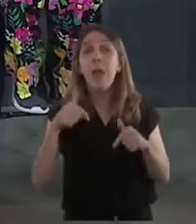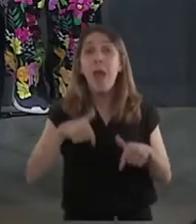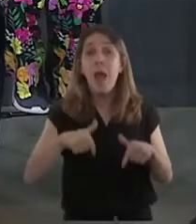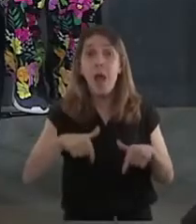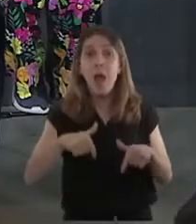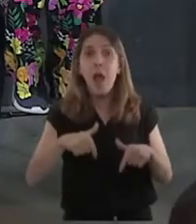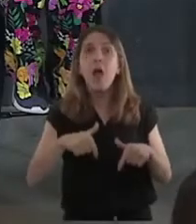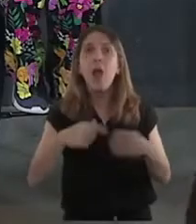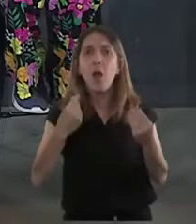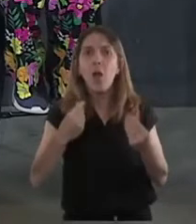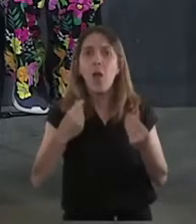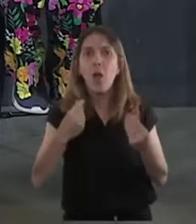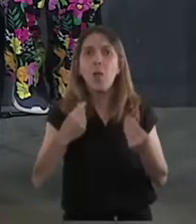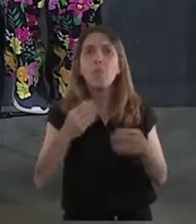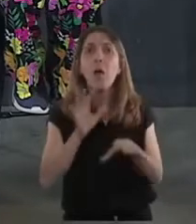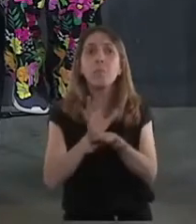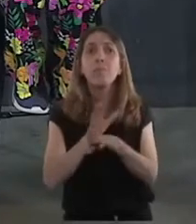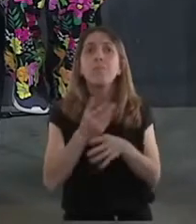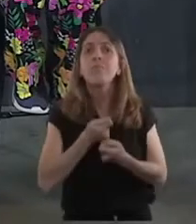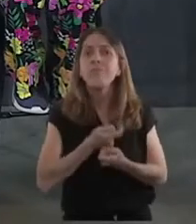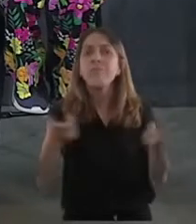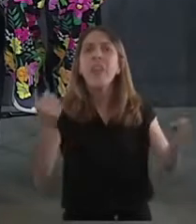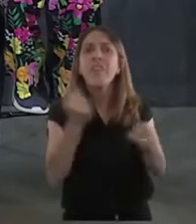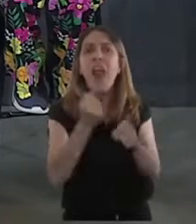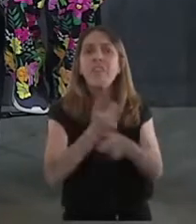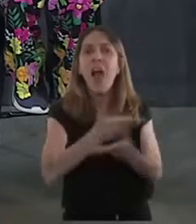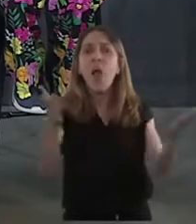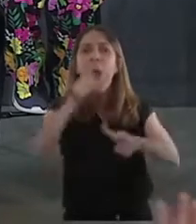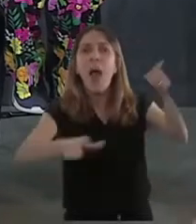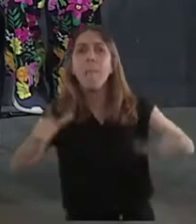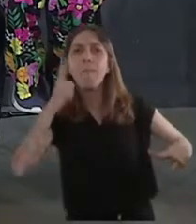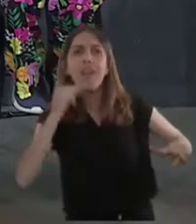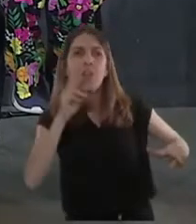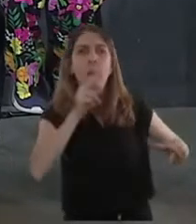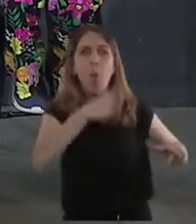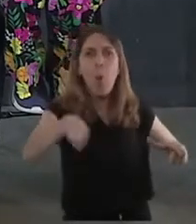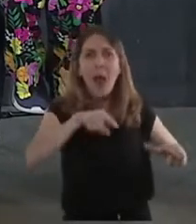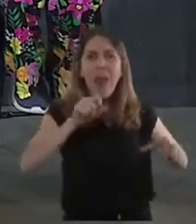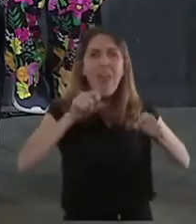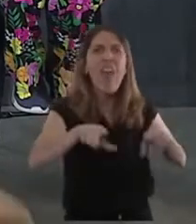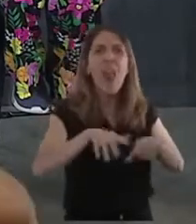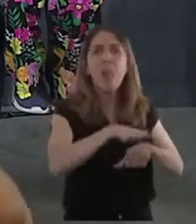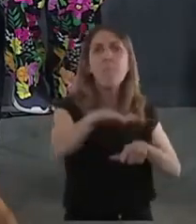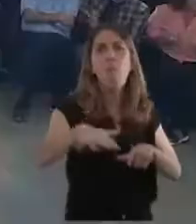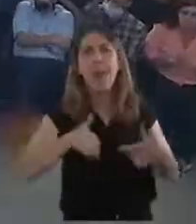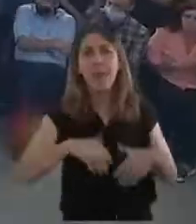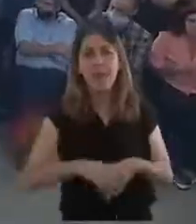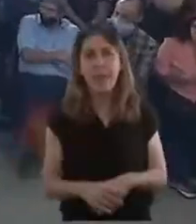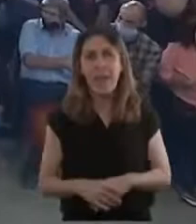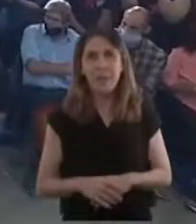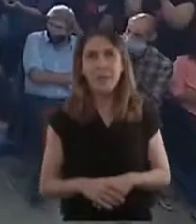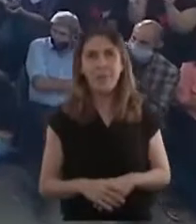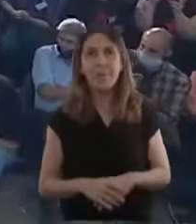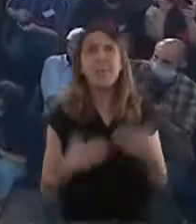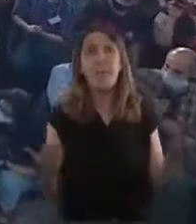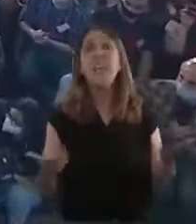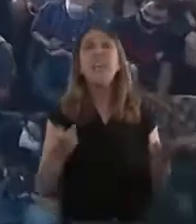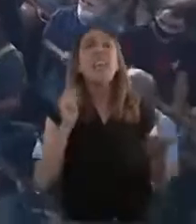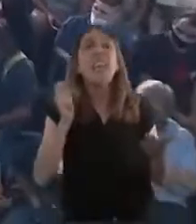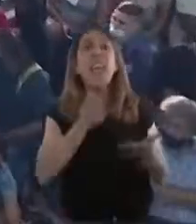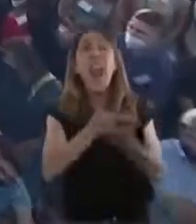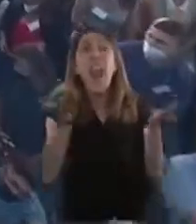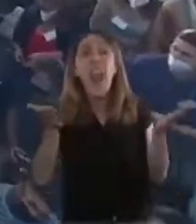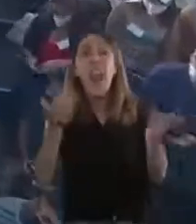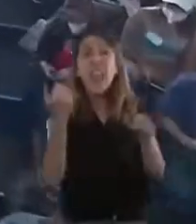hacemos incorporando a la economía popular como parte genuina de la sociedad argentina. ¿Y quiénes son los que